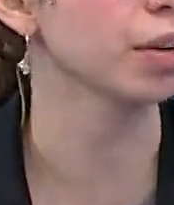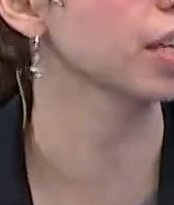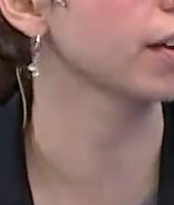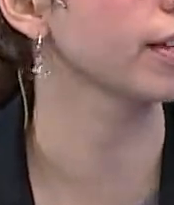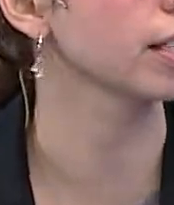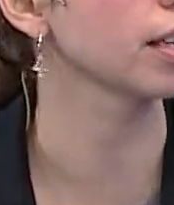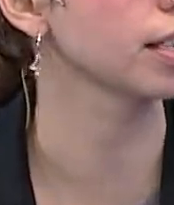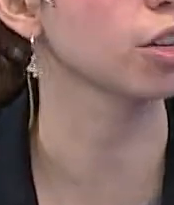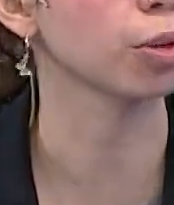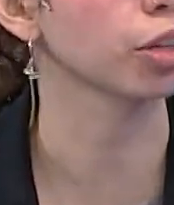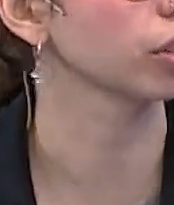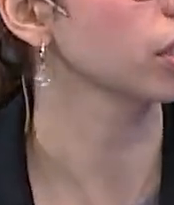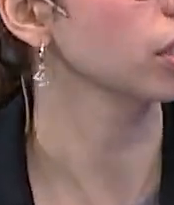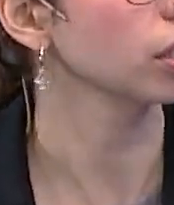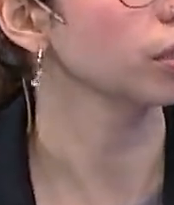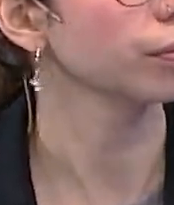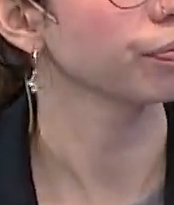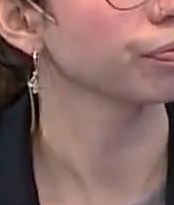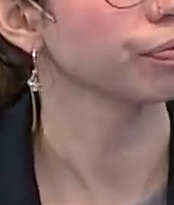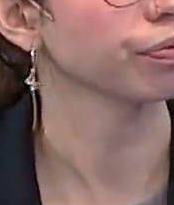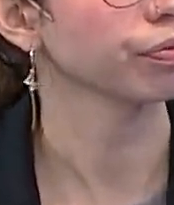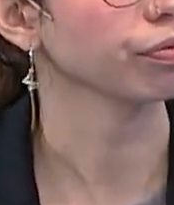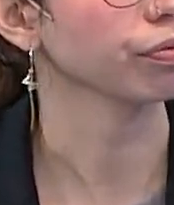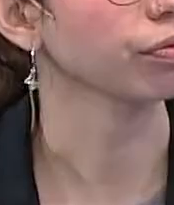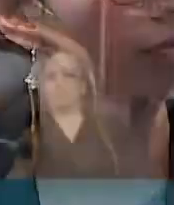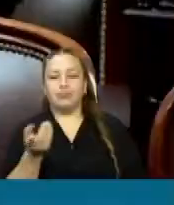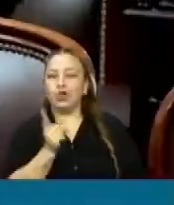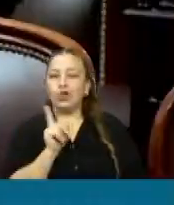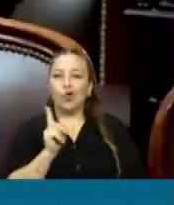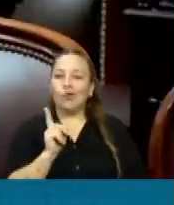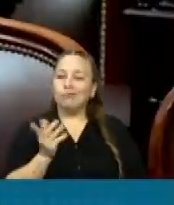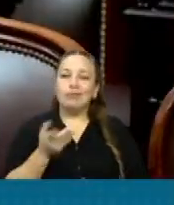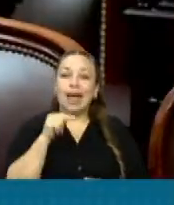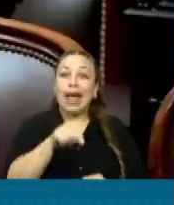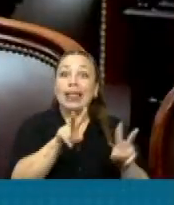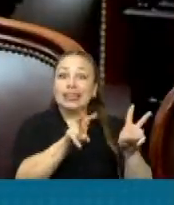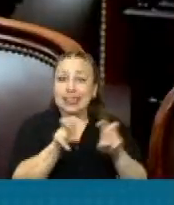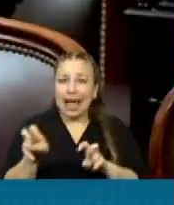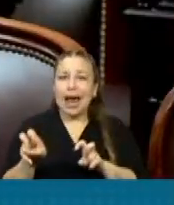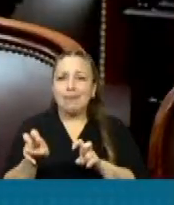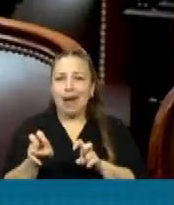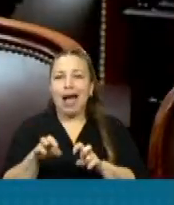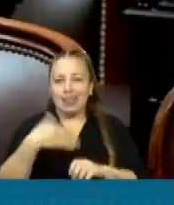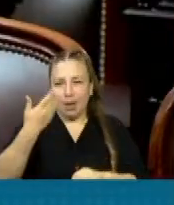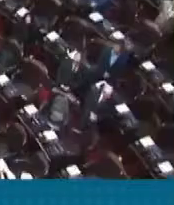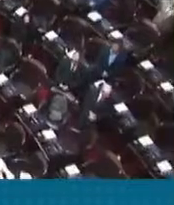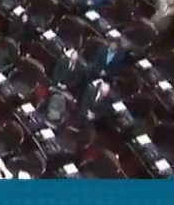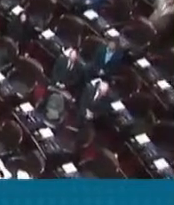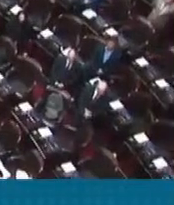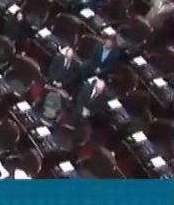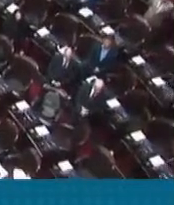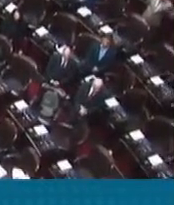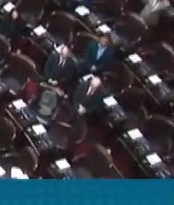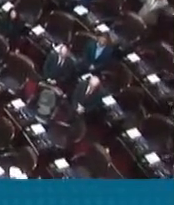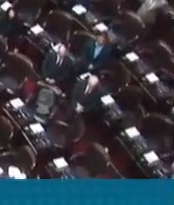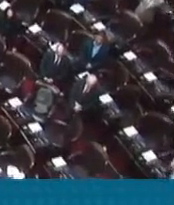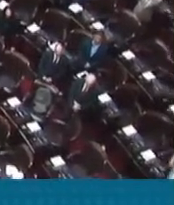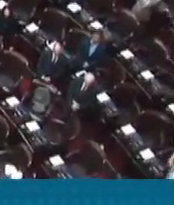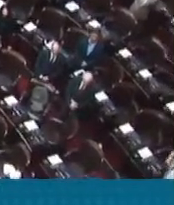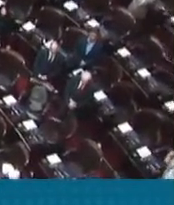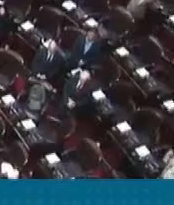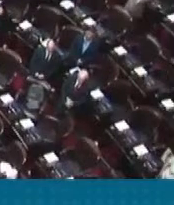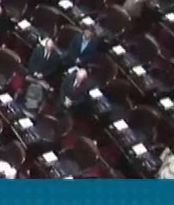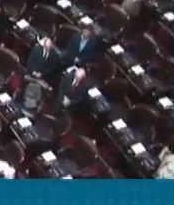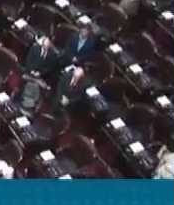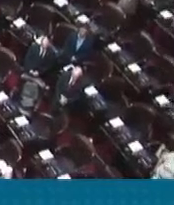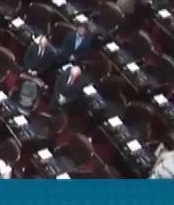la Libertad Avanza, sí, el domingo. Vos sabés que coincido absolutamente con vos, porque esto te genera un clima. Sí. Y las elecciones del